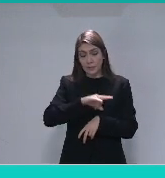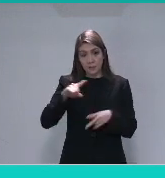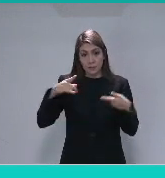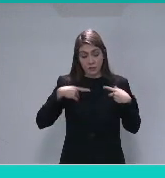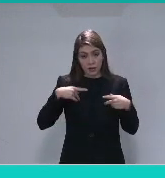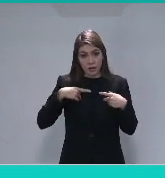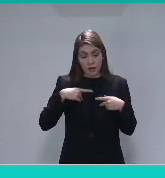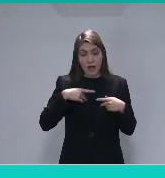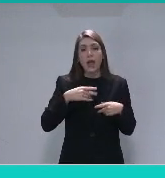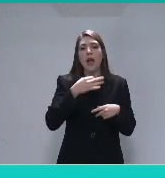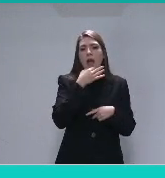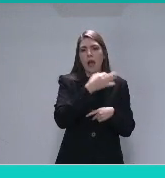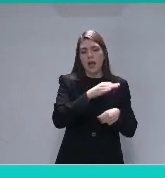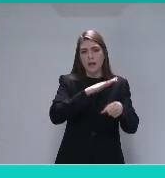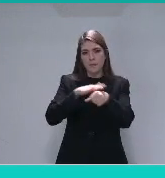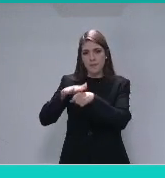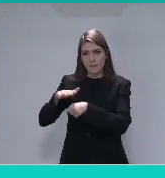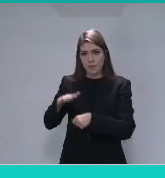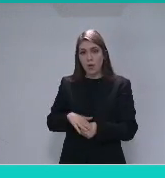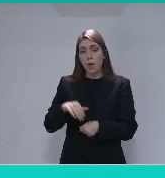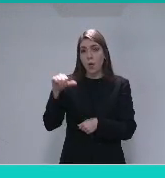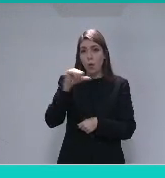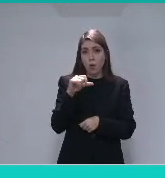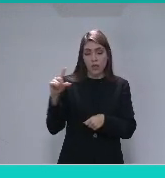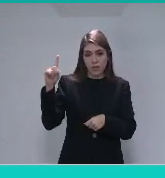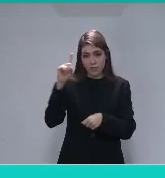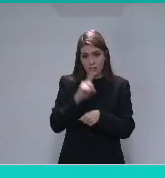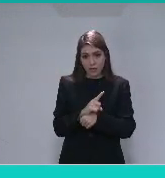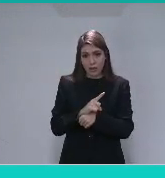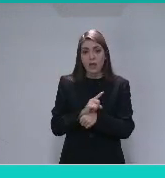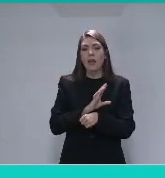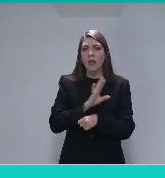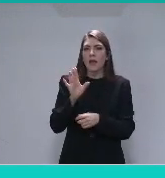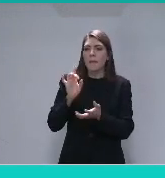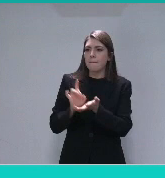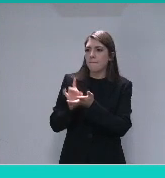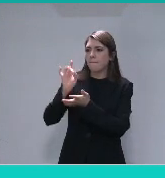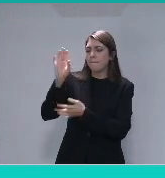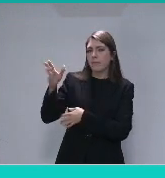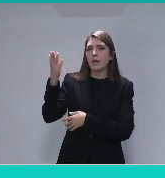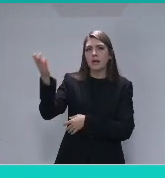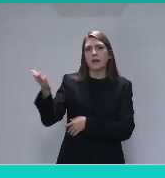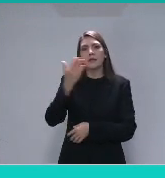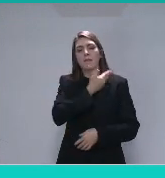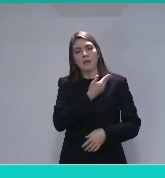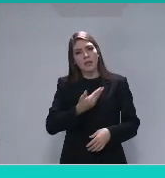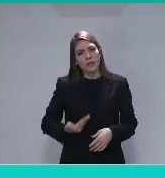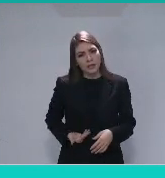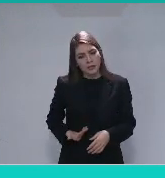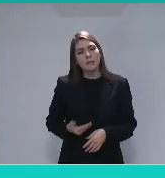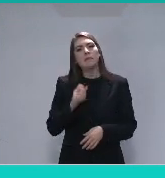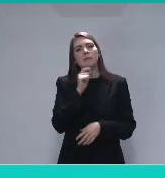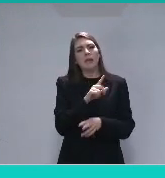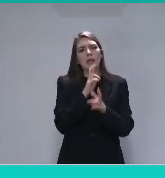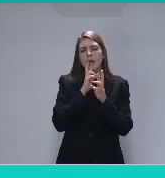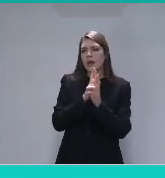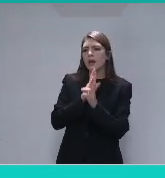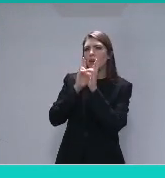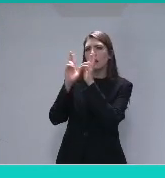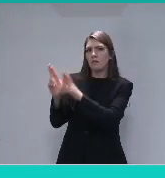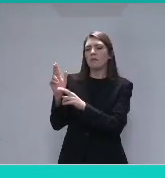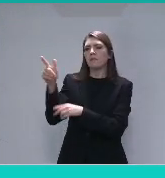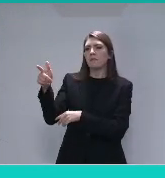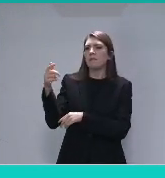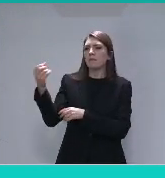de su conocimiento que el día de hoy hemos hecho llegar al presidente de la republica la respuesta que emitimos a su oficio